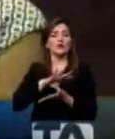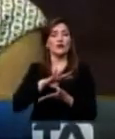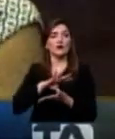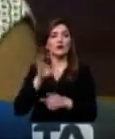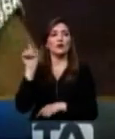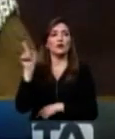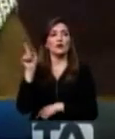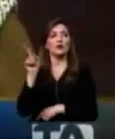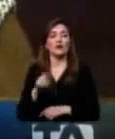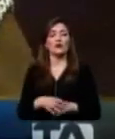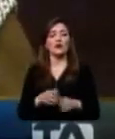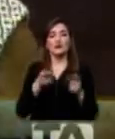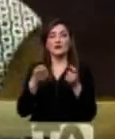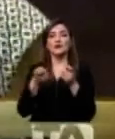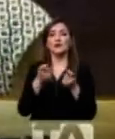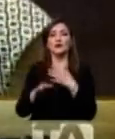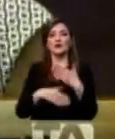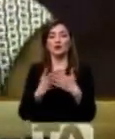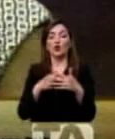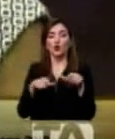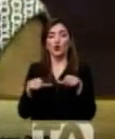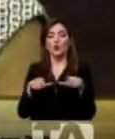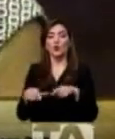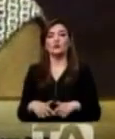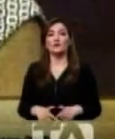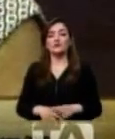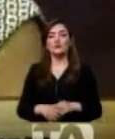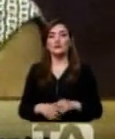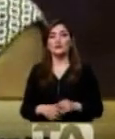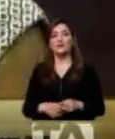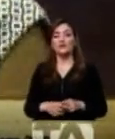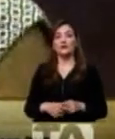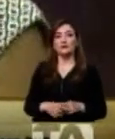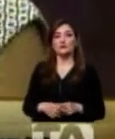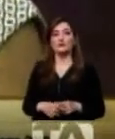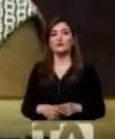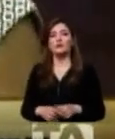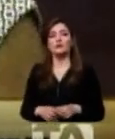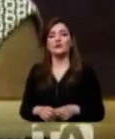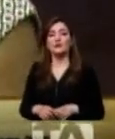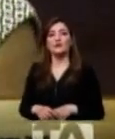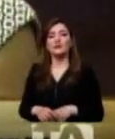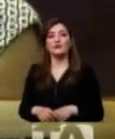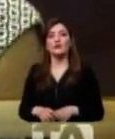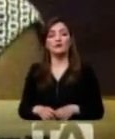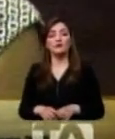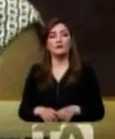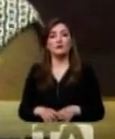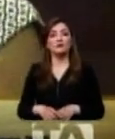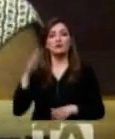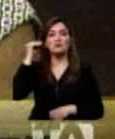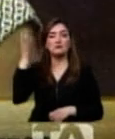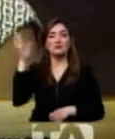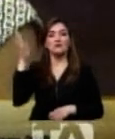política ponerse a la altura de la circunstancia de la fe la esperanza y el optimismo reconocerte en sus